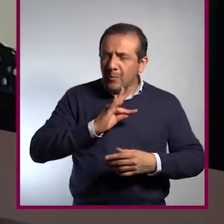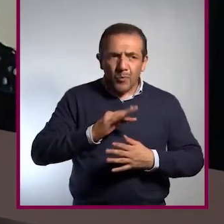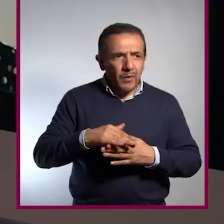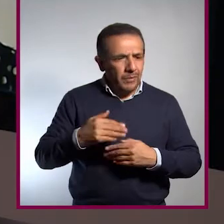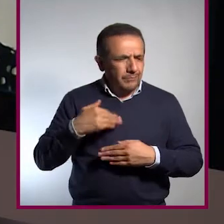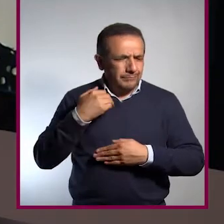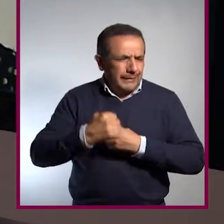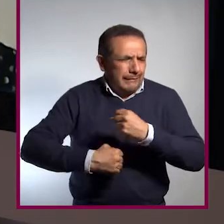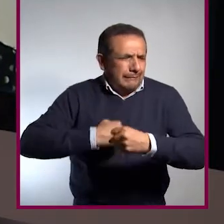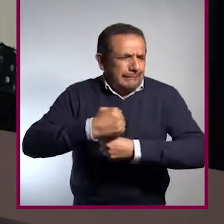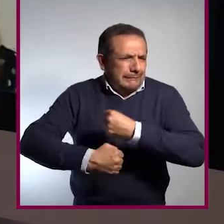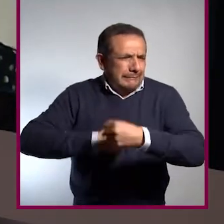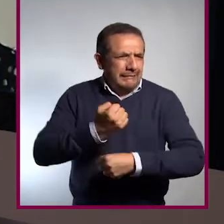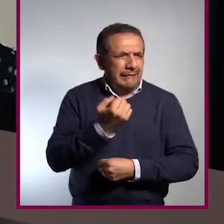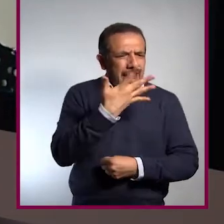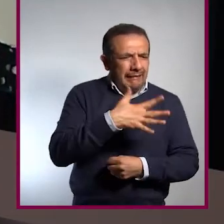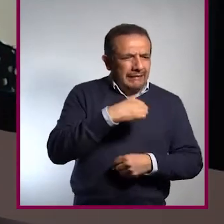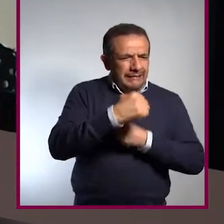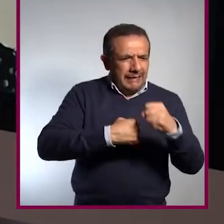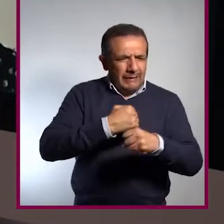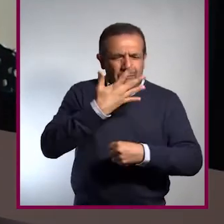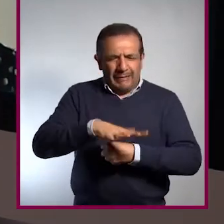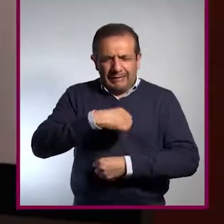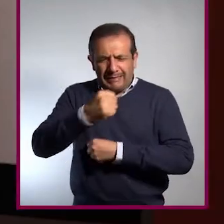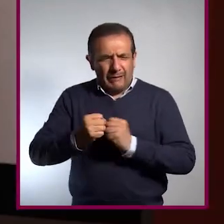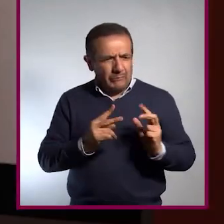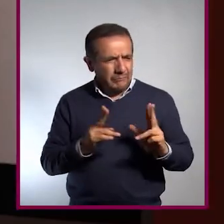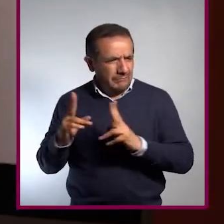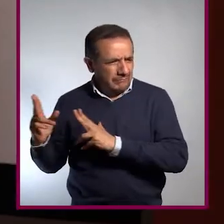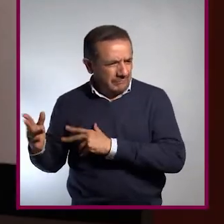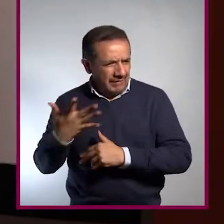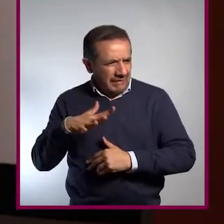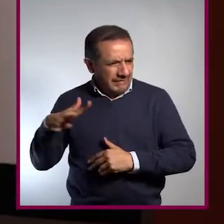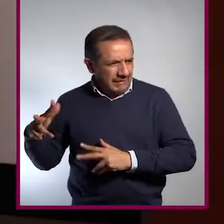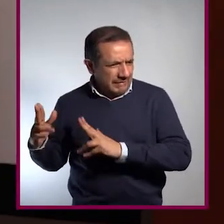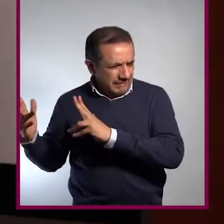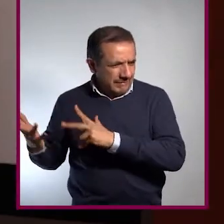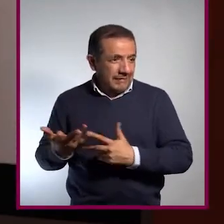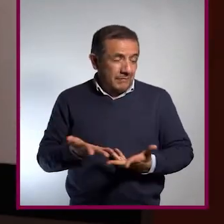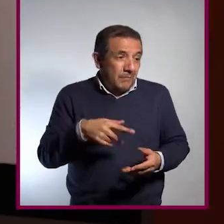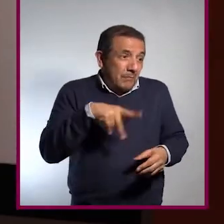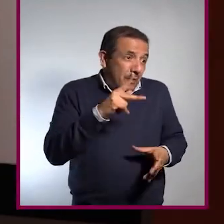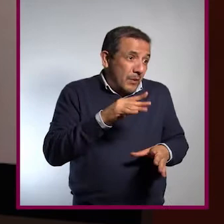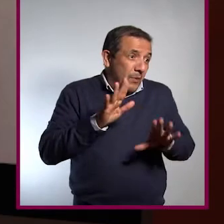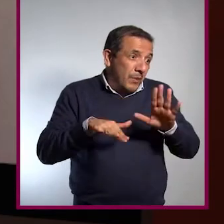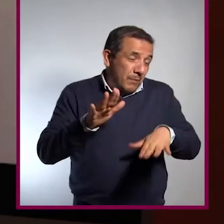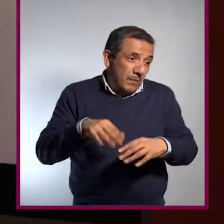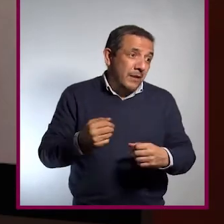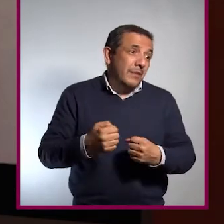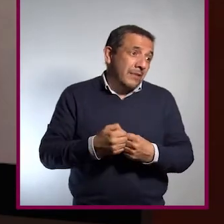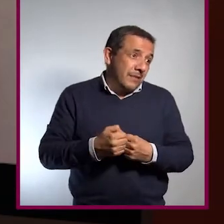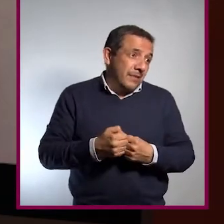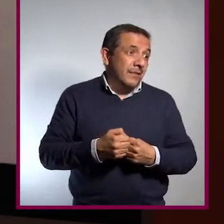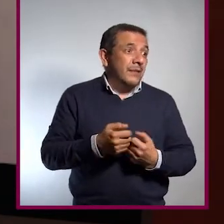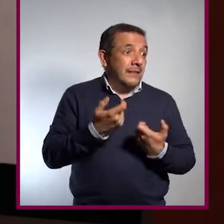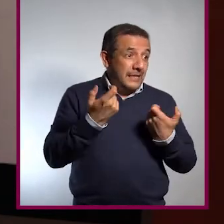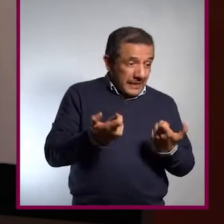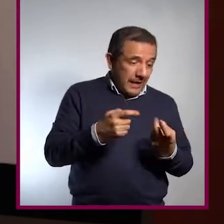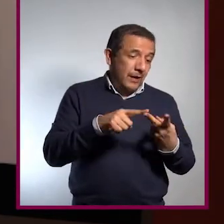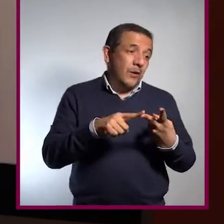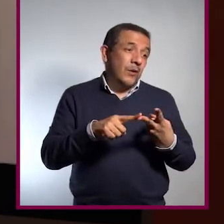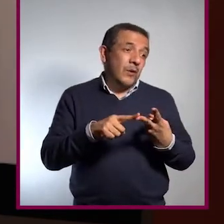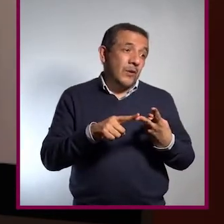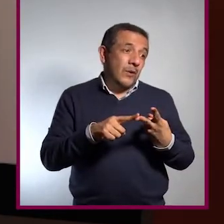décadas, entonces varía mucho dependiendo del campo. Y pues sí, en la mayoría de los casos es de años. Todo depende